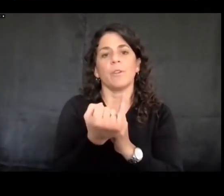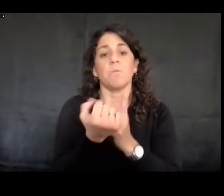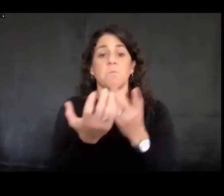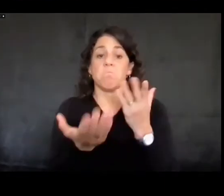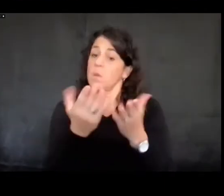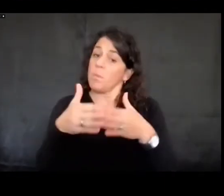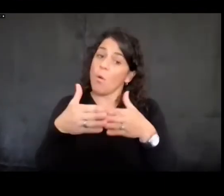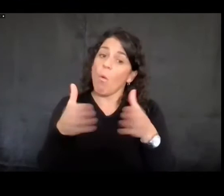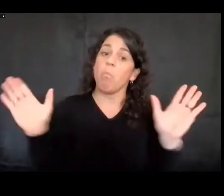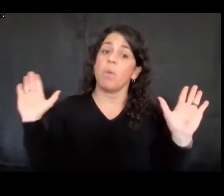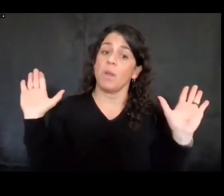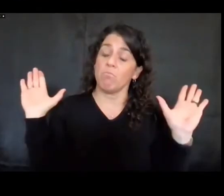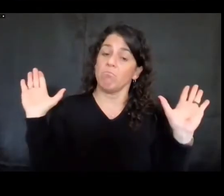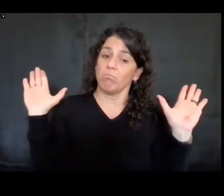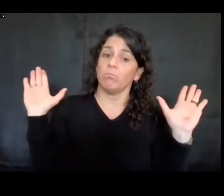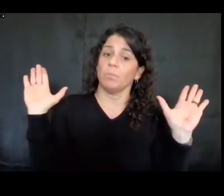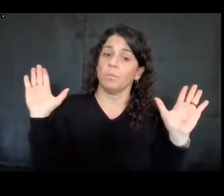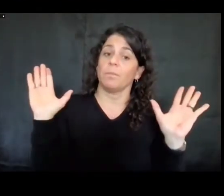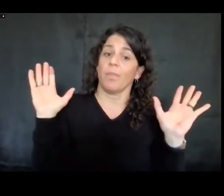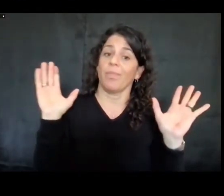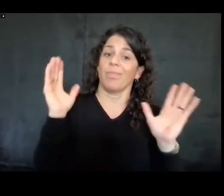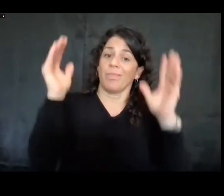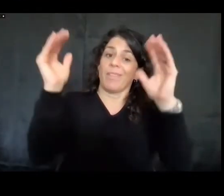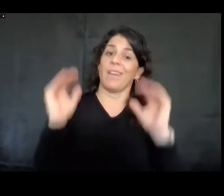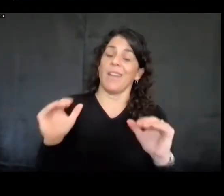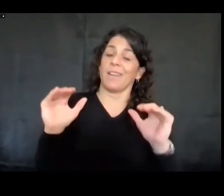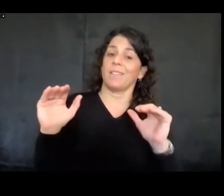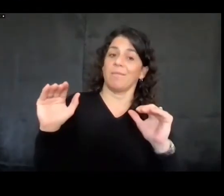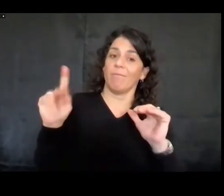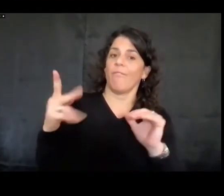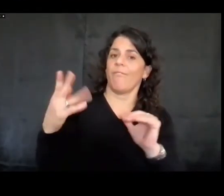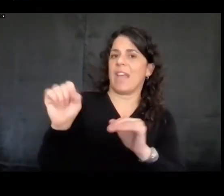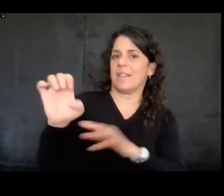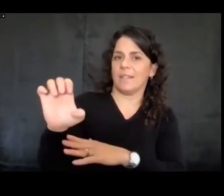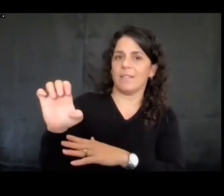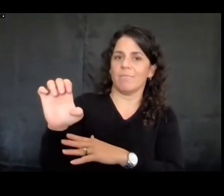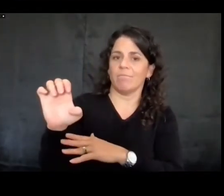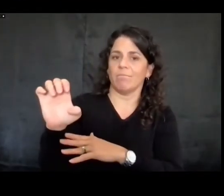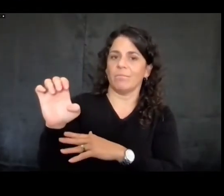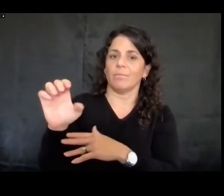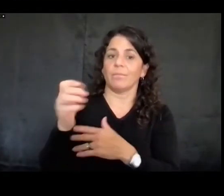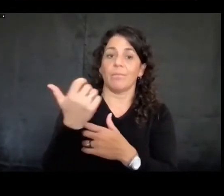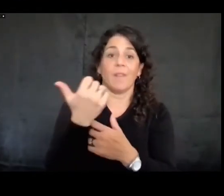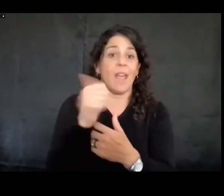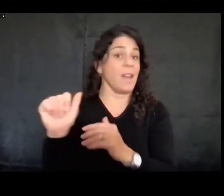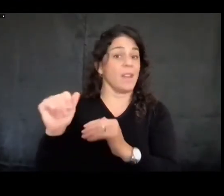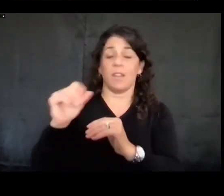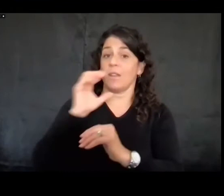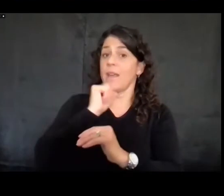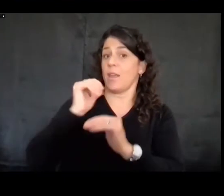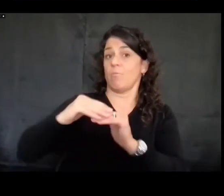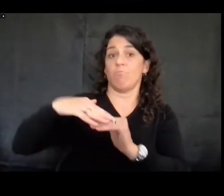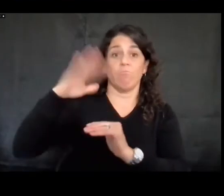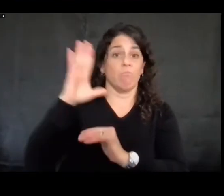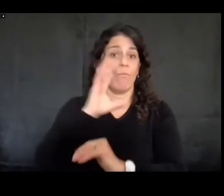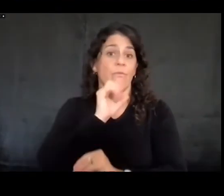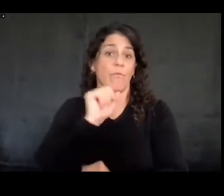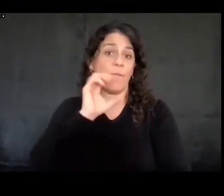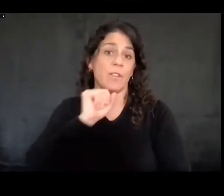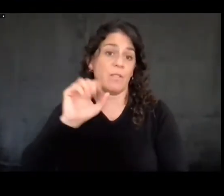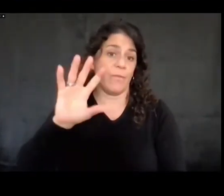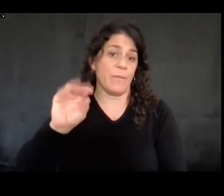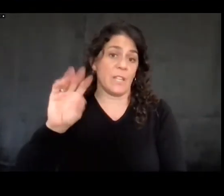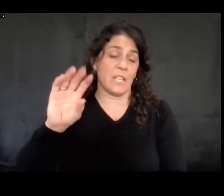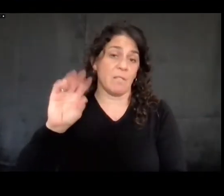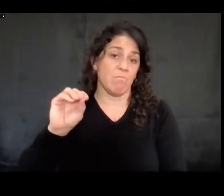situación y en la próxima próxima etapa de que podemos abrirles mayores de